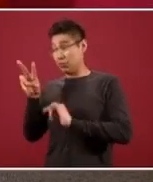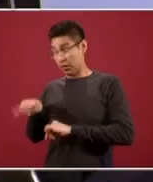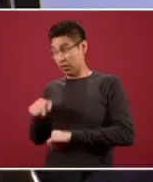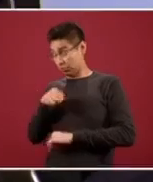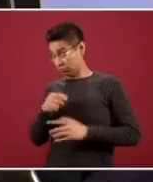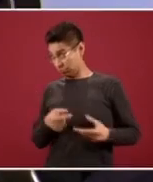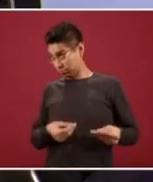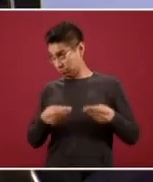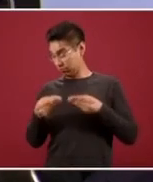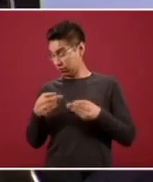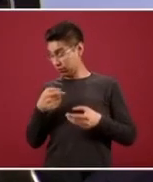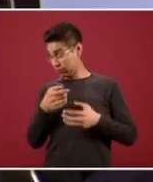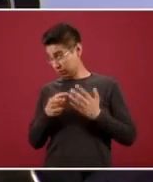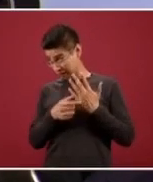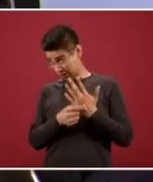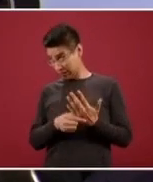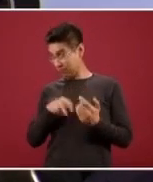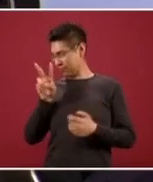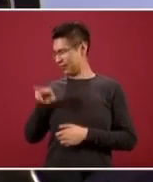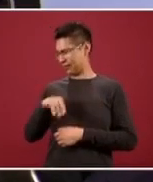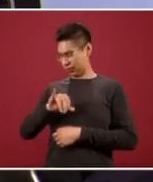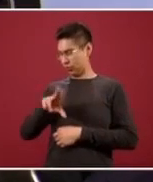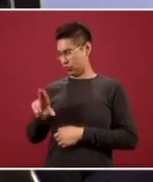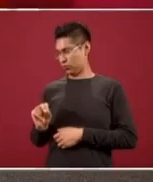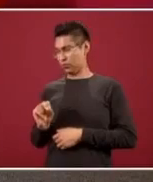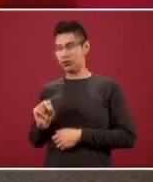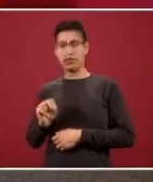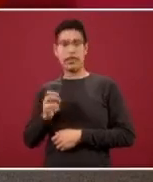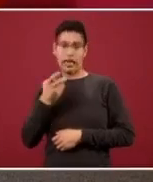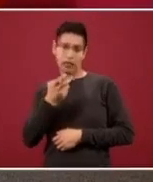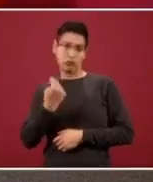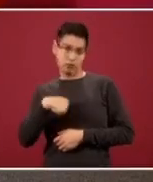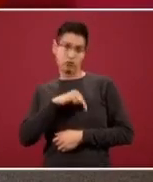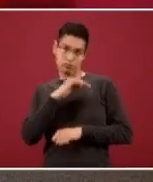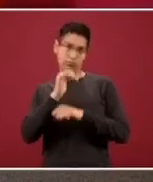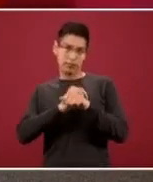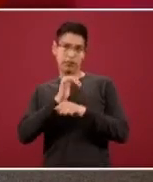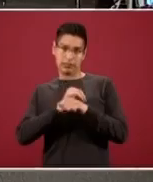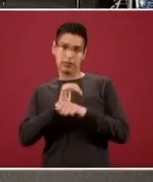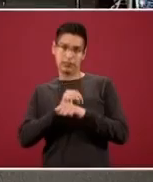hace este trabajo para estar verificando también posibles